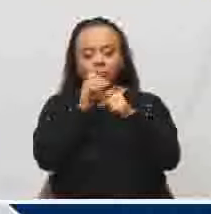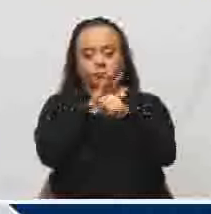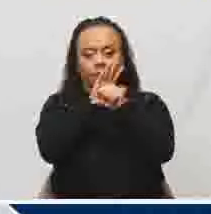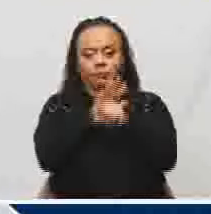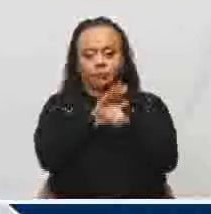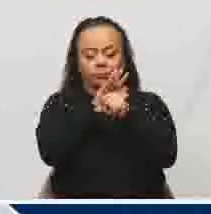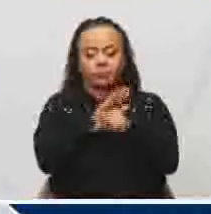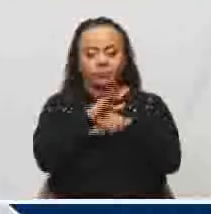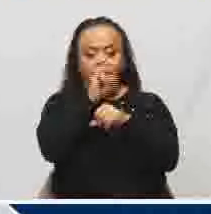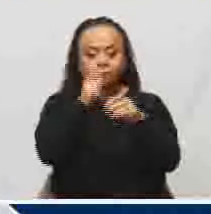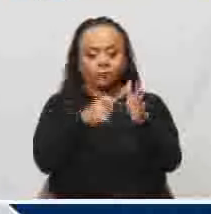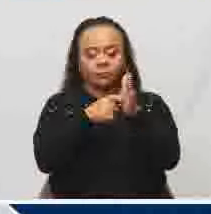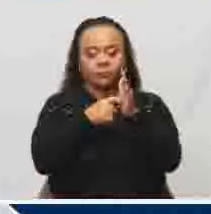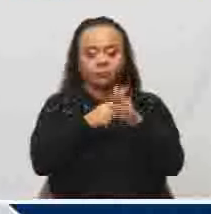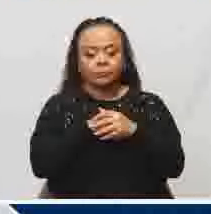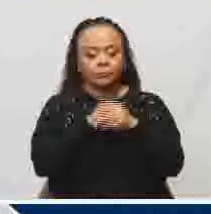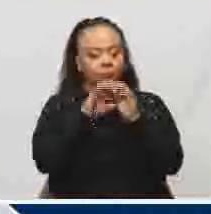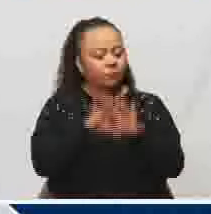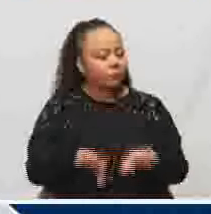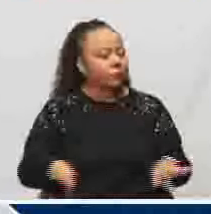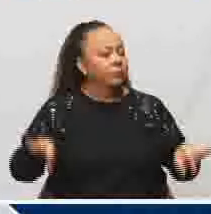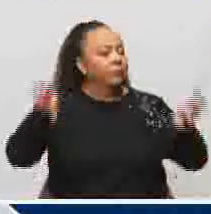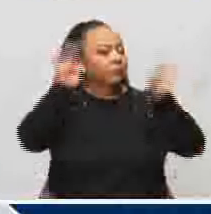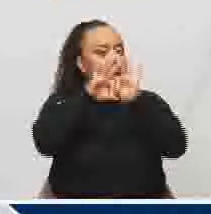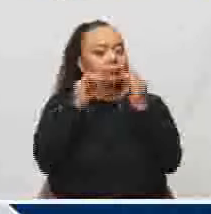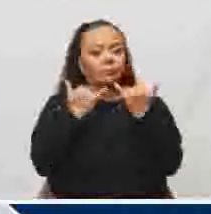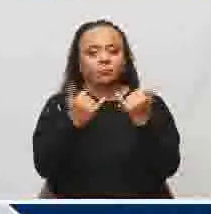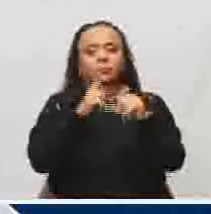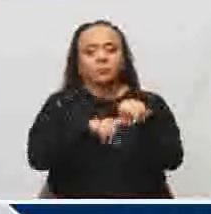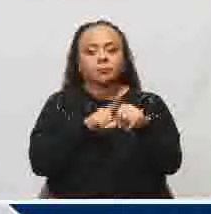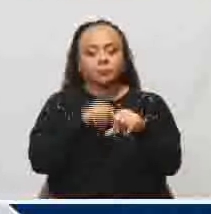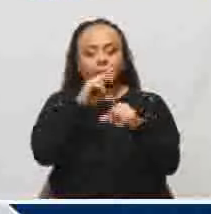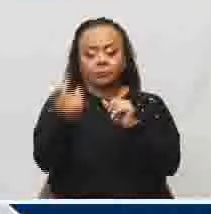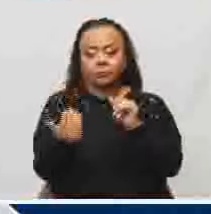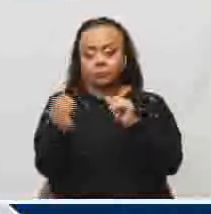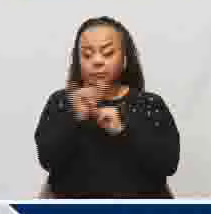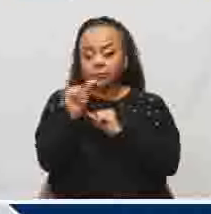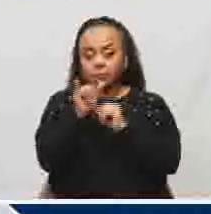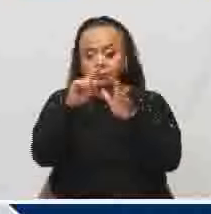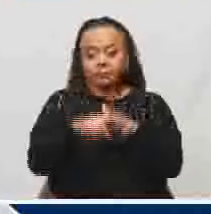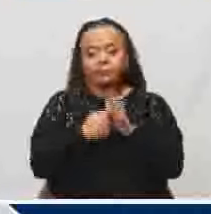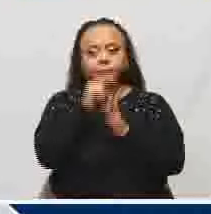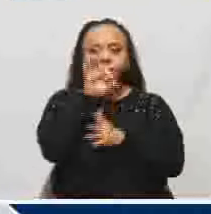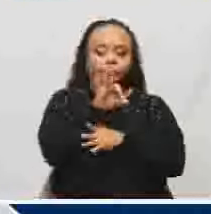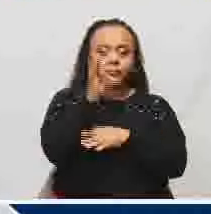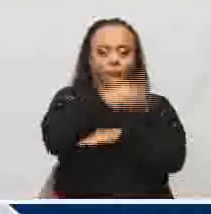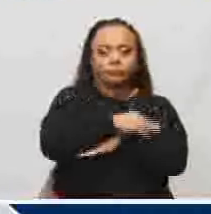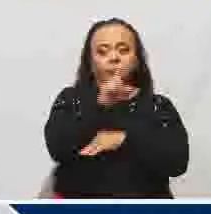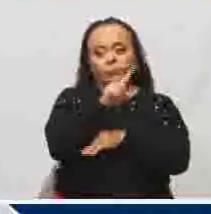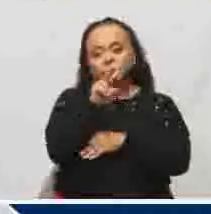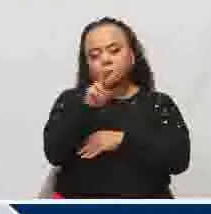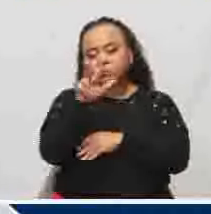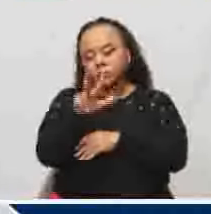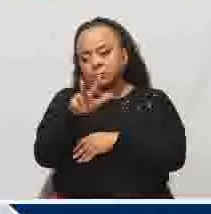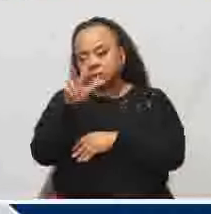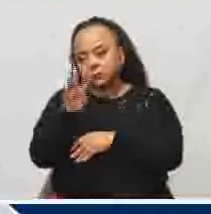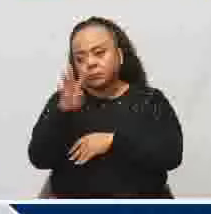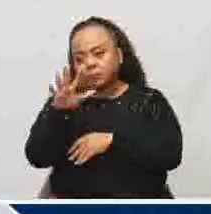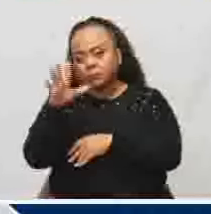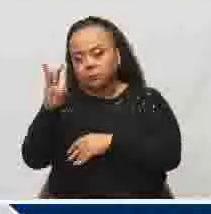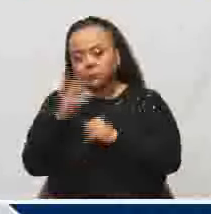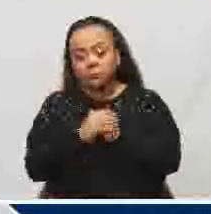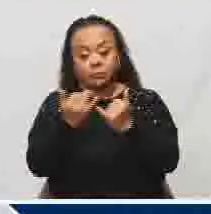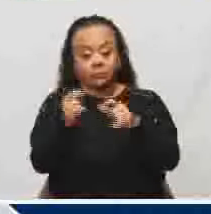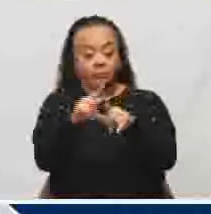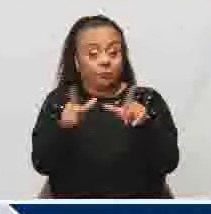exigencia es crucial en esta instancia porque de vuelta no es lo mismo empezar jugando fecha 2 3 4 5 6 y vas avanzando a estar en la